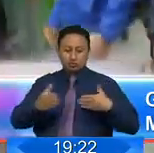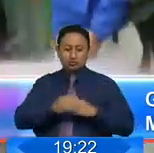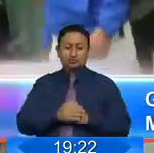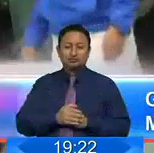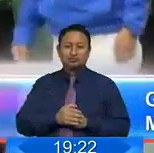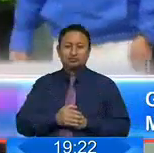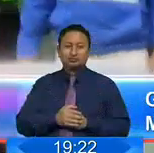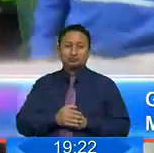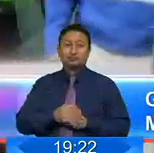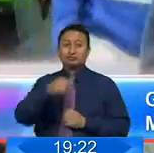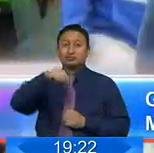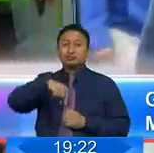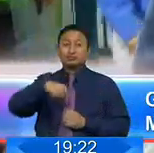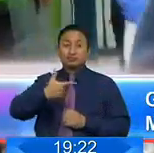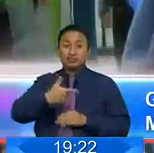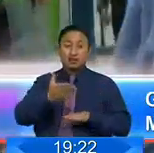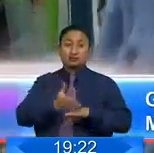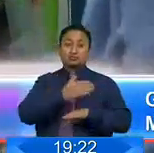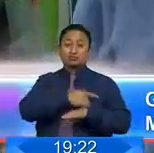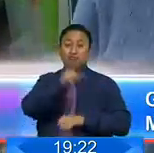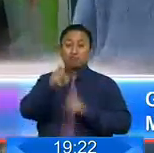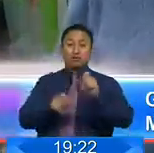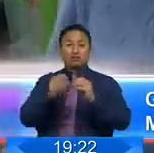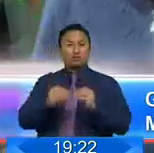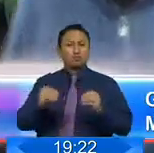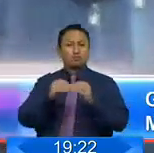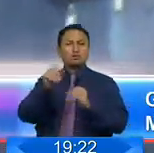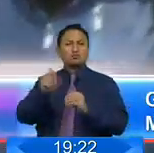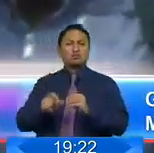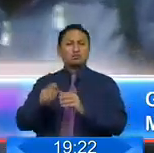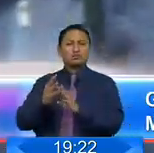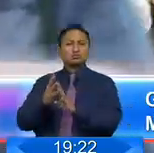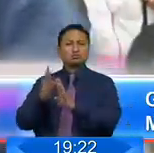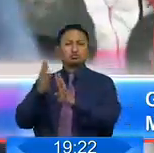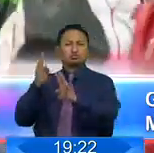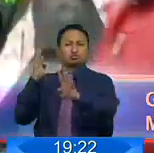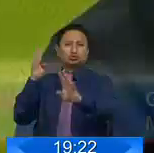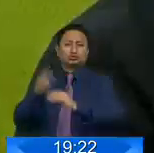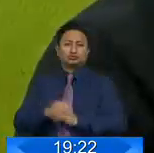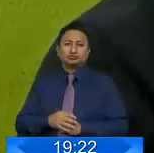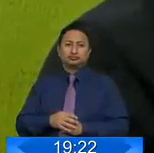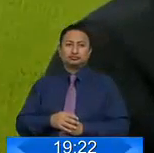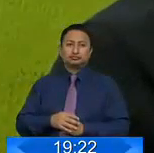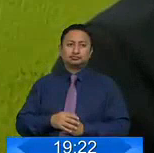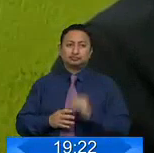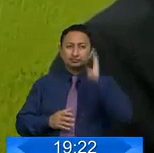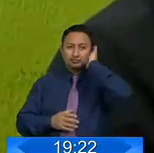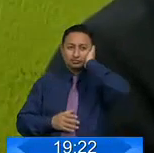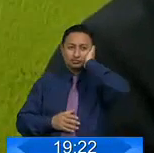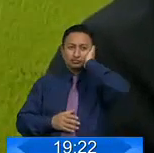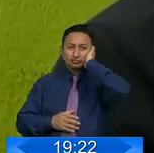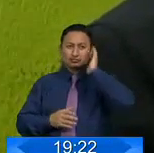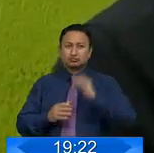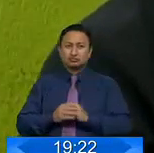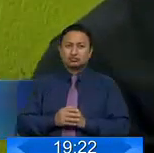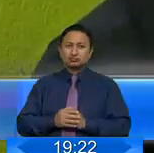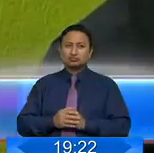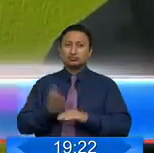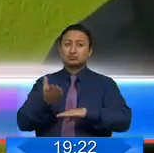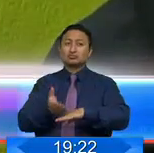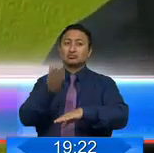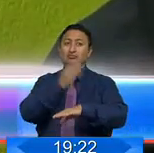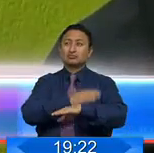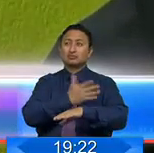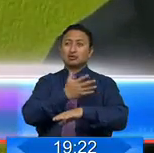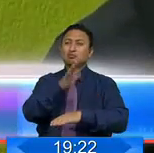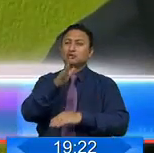en donde se advirtió un aumento en el flujo de ciudadanos extranjeros que cruzan esta frontera. No hemos tenido en las últimas semanas aproximadamente un ingreso